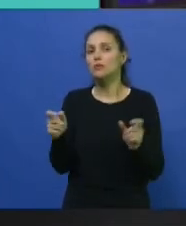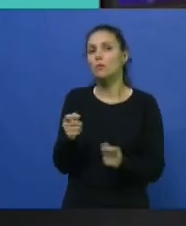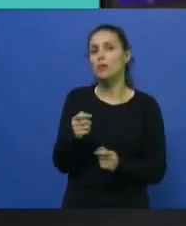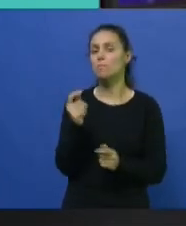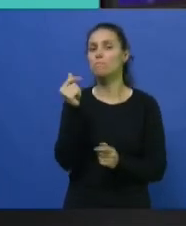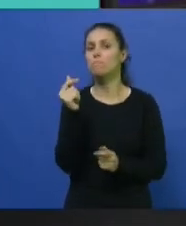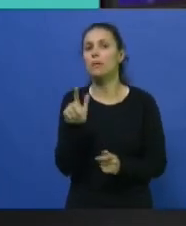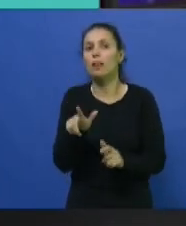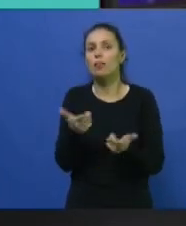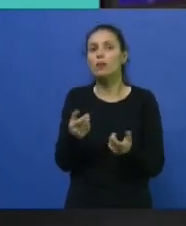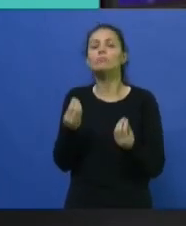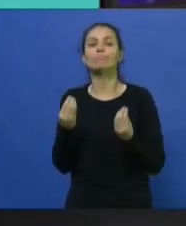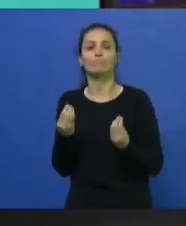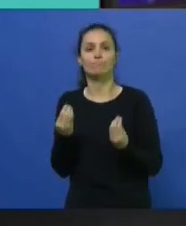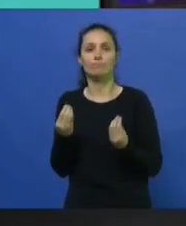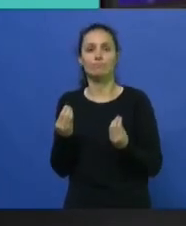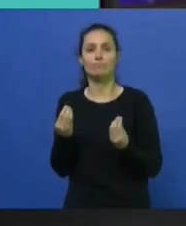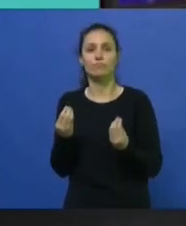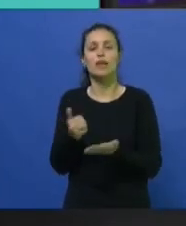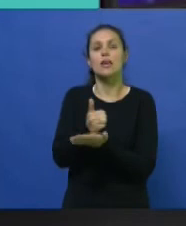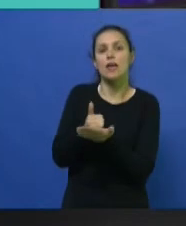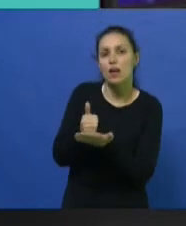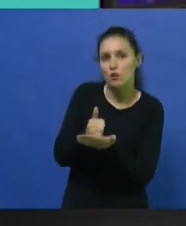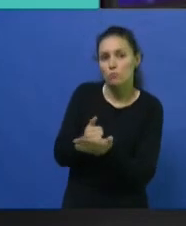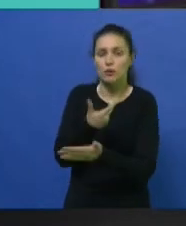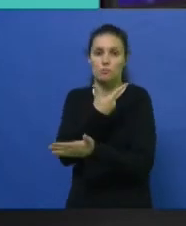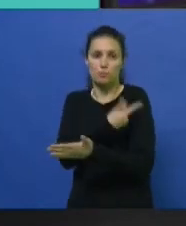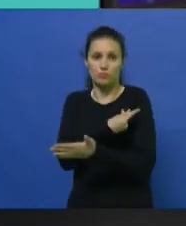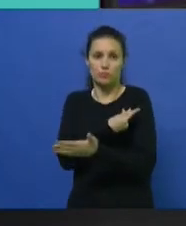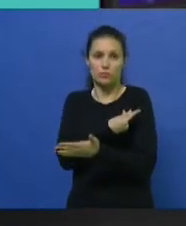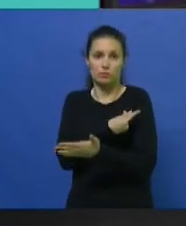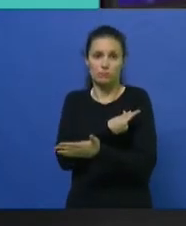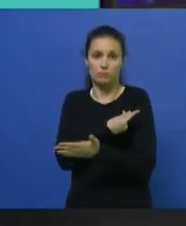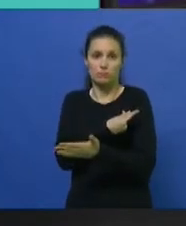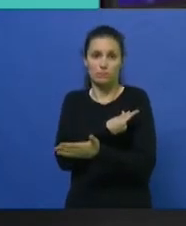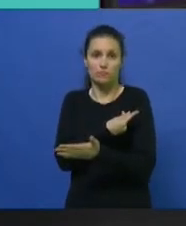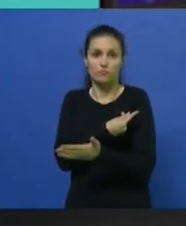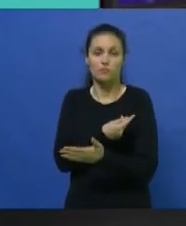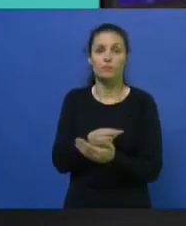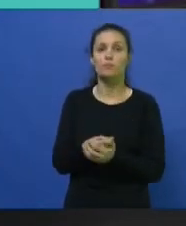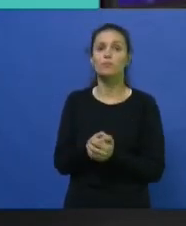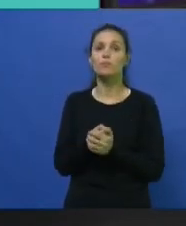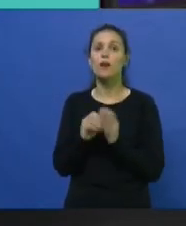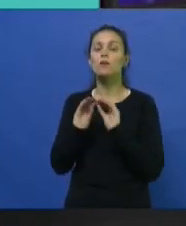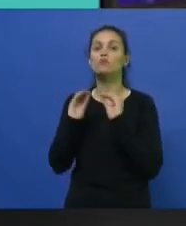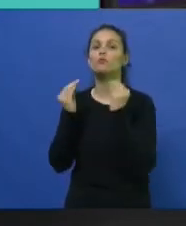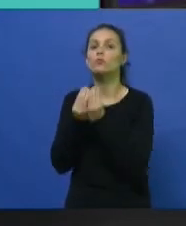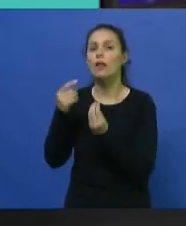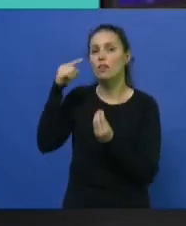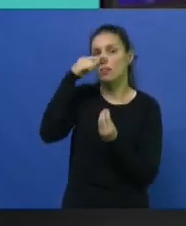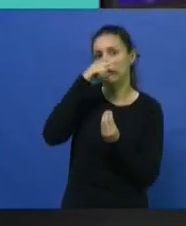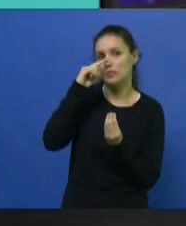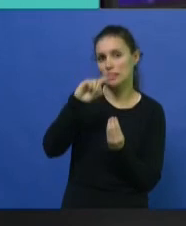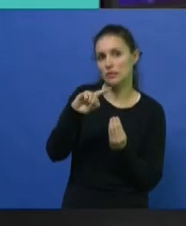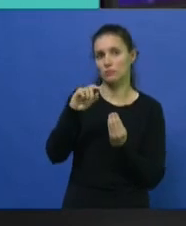y esperemos que llegue la vacuna sino lo que van a necesitar son siete mil pesos para protegerlos qué cantidad de familias no tienen